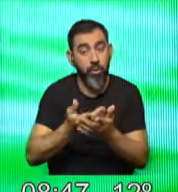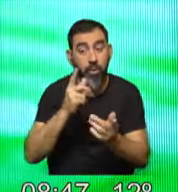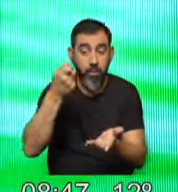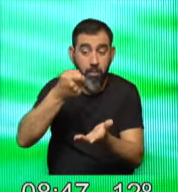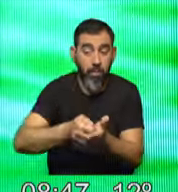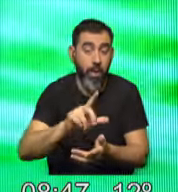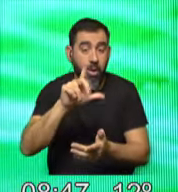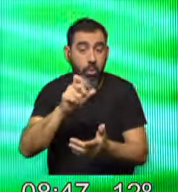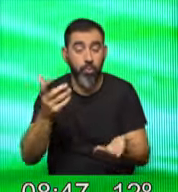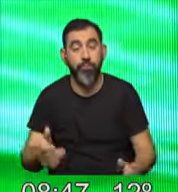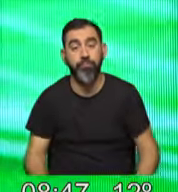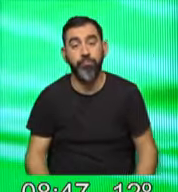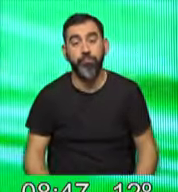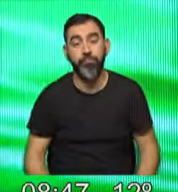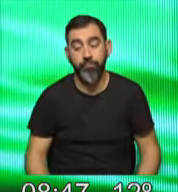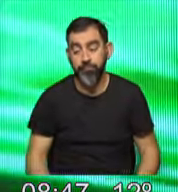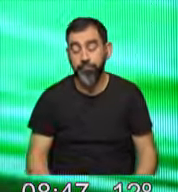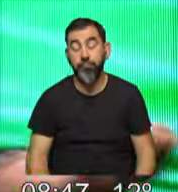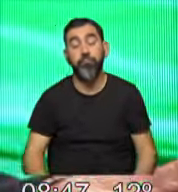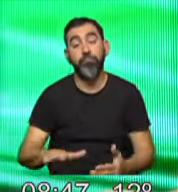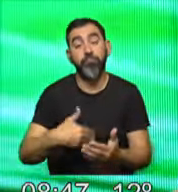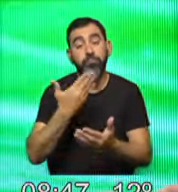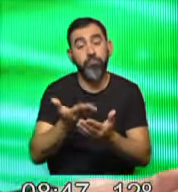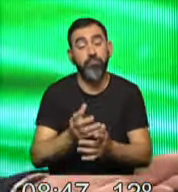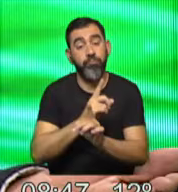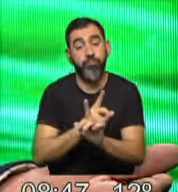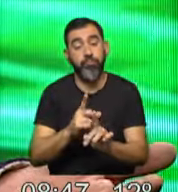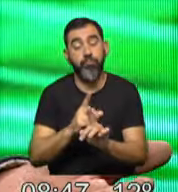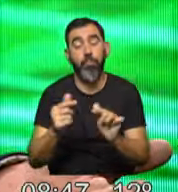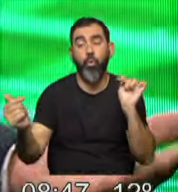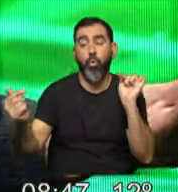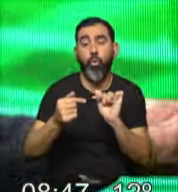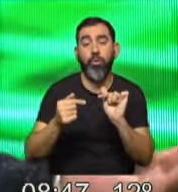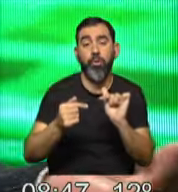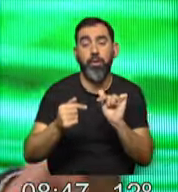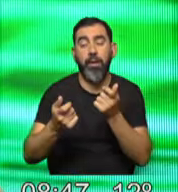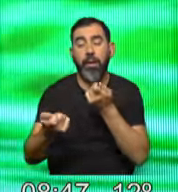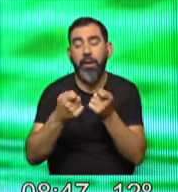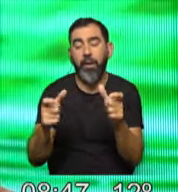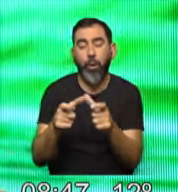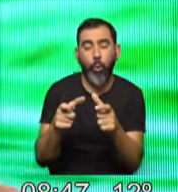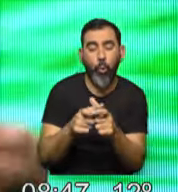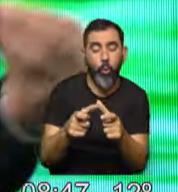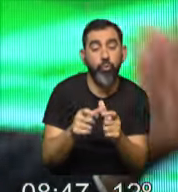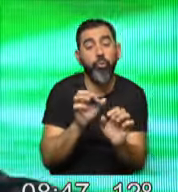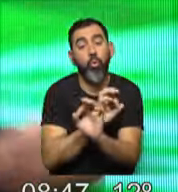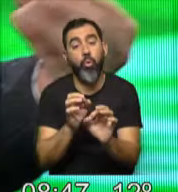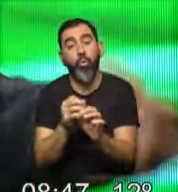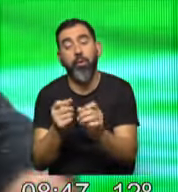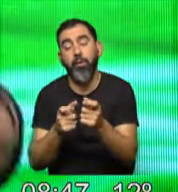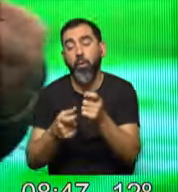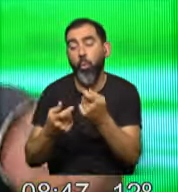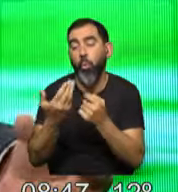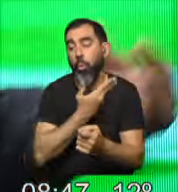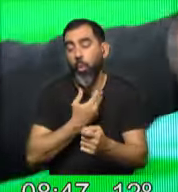financiarla hay que sostenerlas y ahí el planteo nuestro no va en desmedro del del Pequeño negocio del Pequeño quiosquero